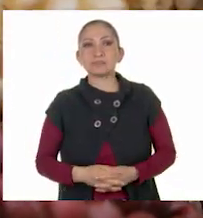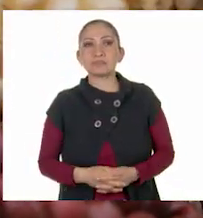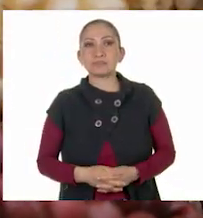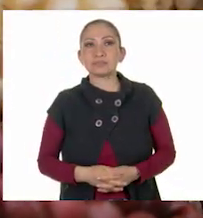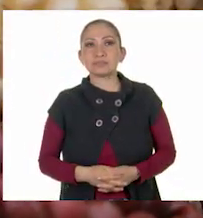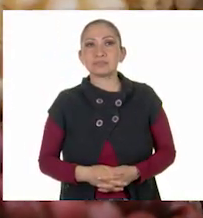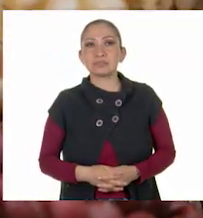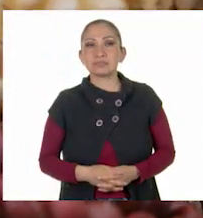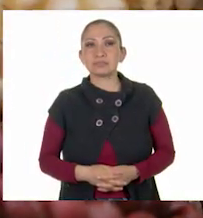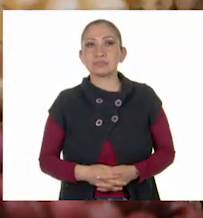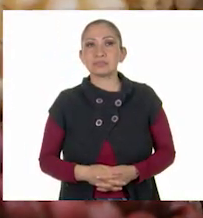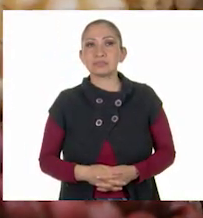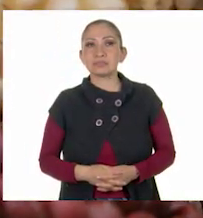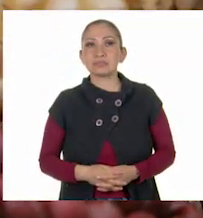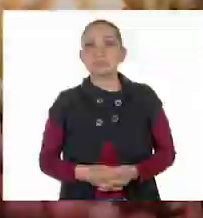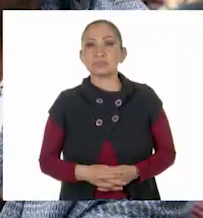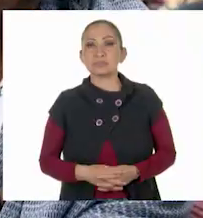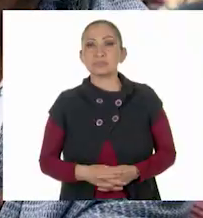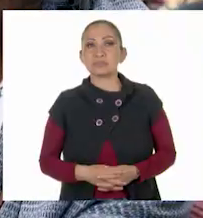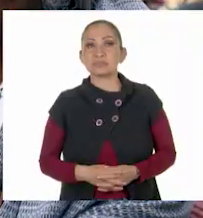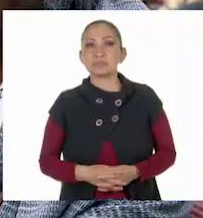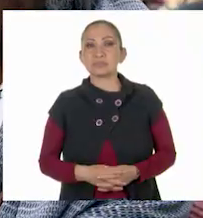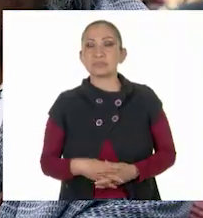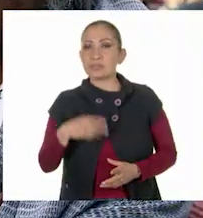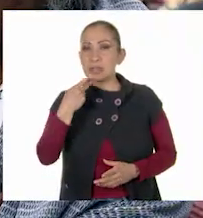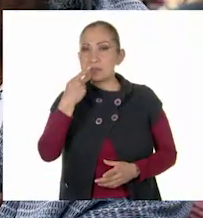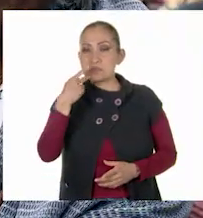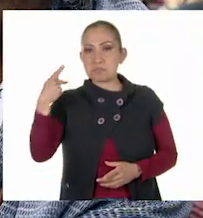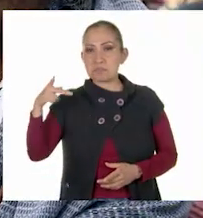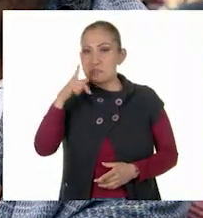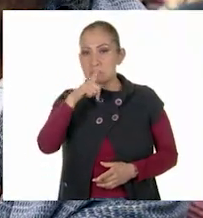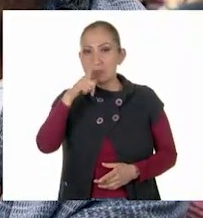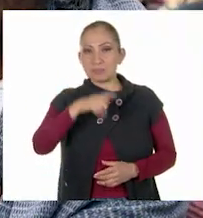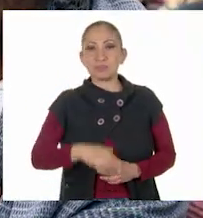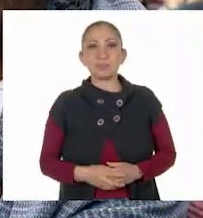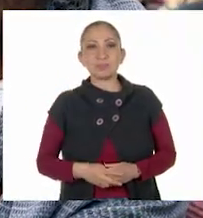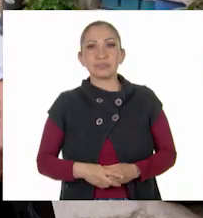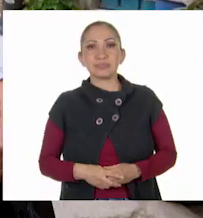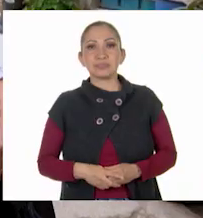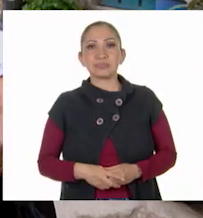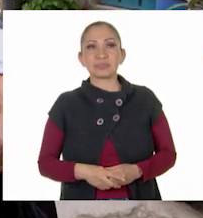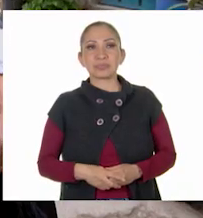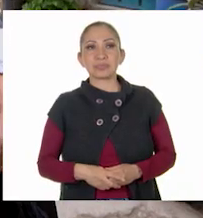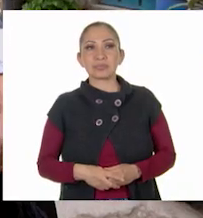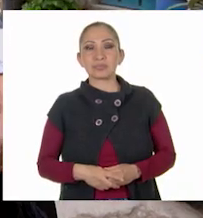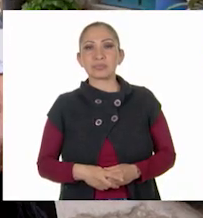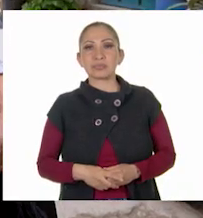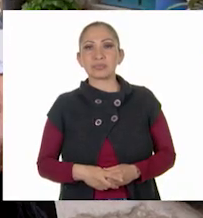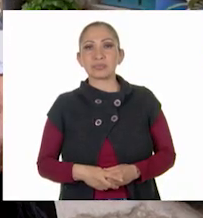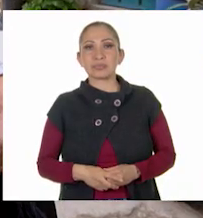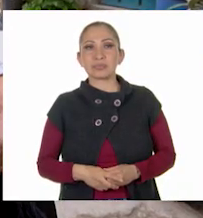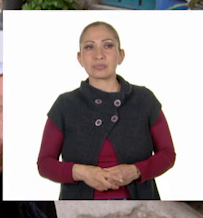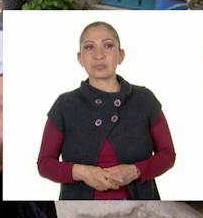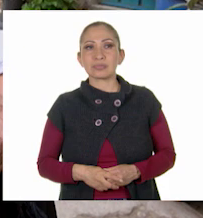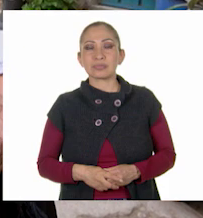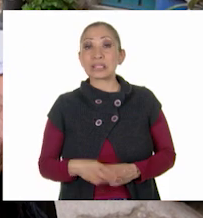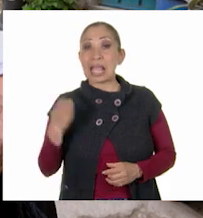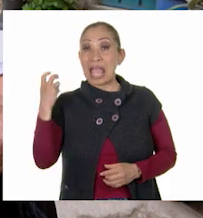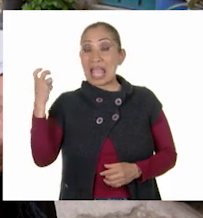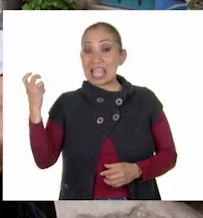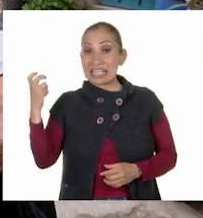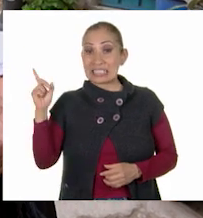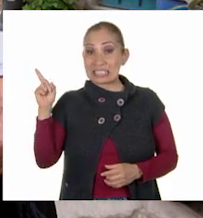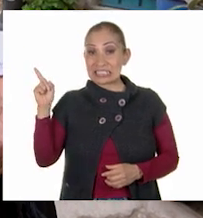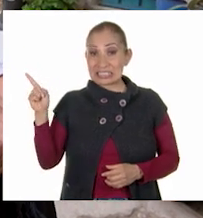Nakawa shintaning gem odita, ne norshiga deta.